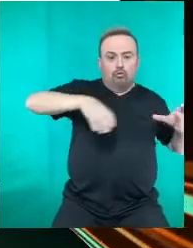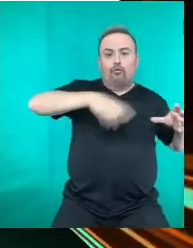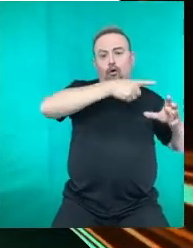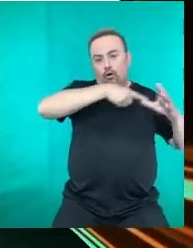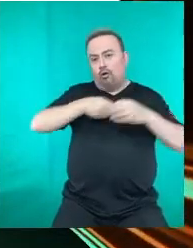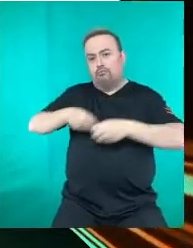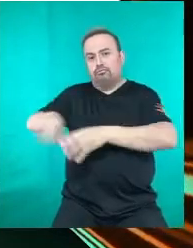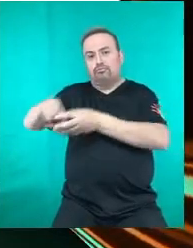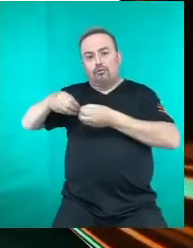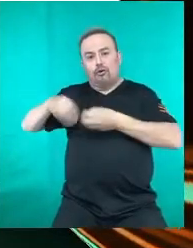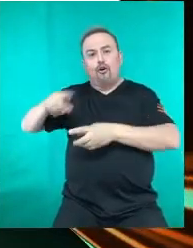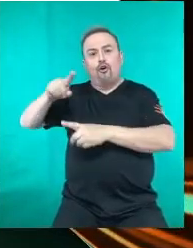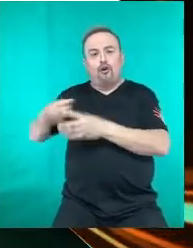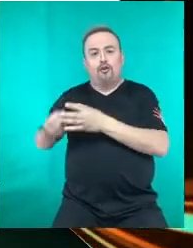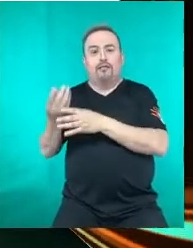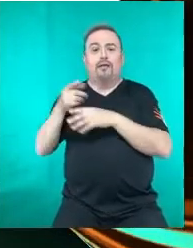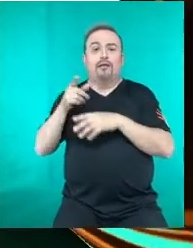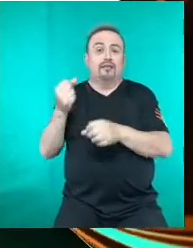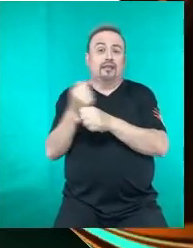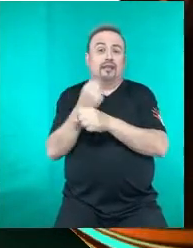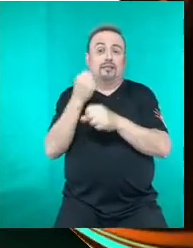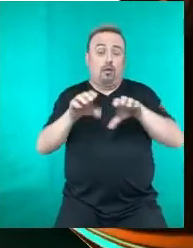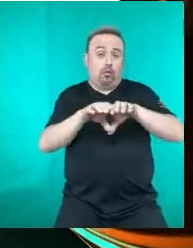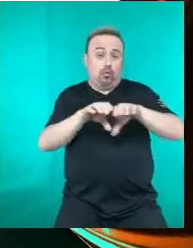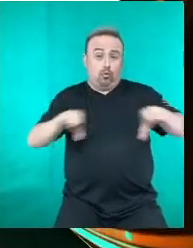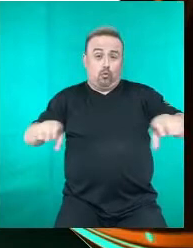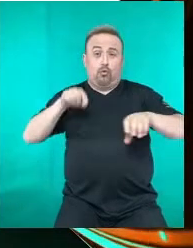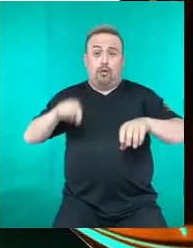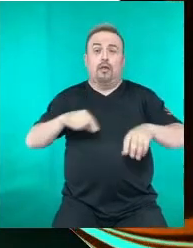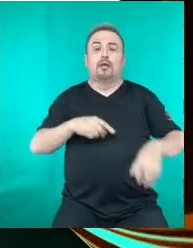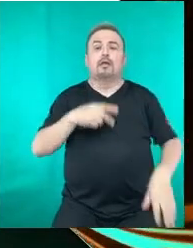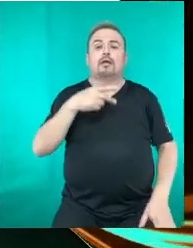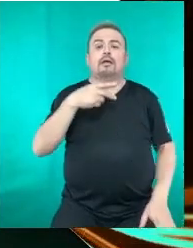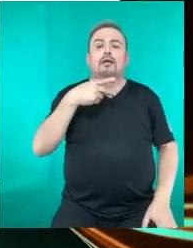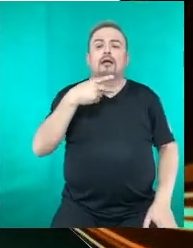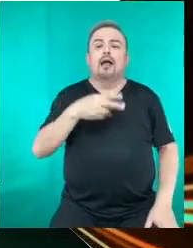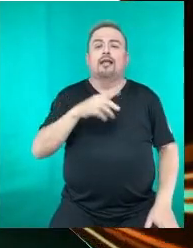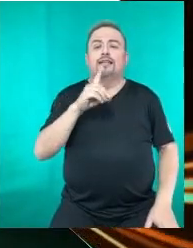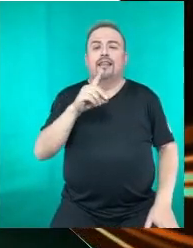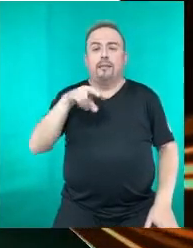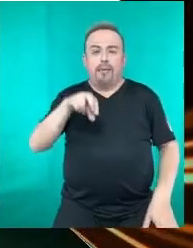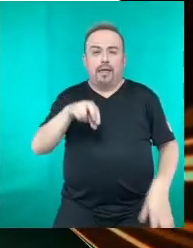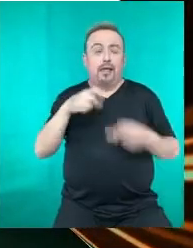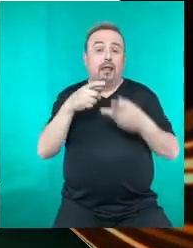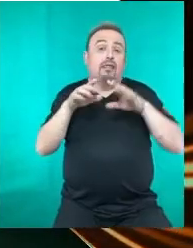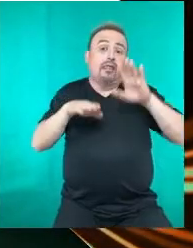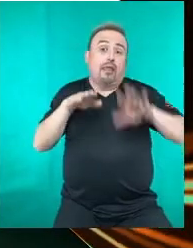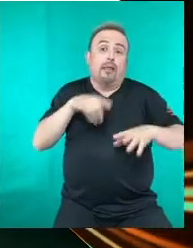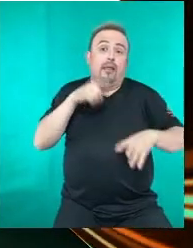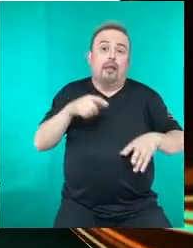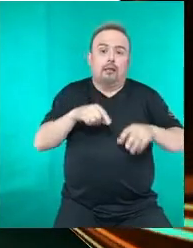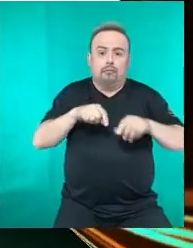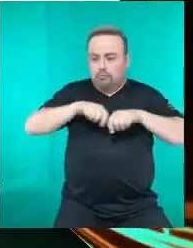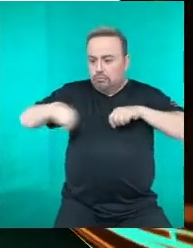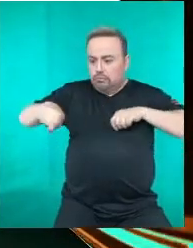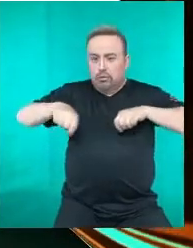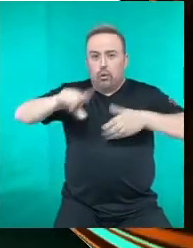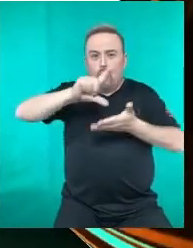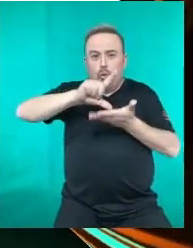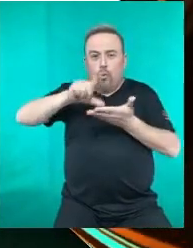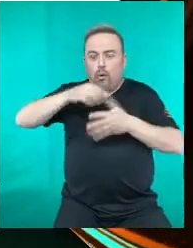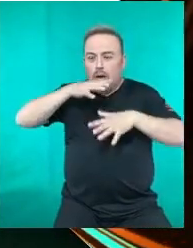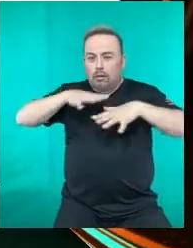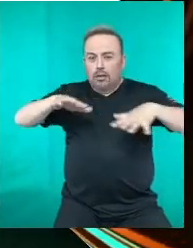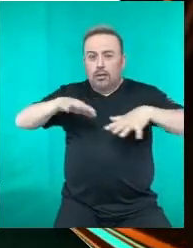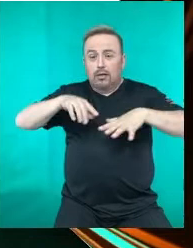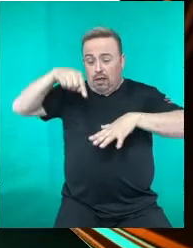a tener tuberías, cañerías de HDP, dependiendo de la topografía del mar, la batimetría